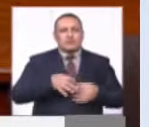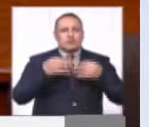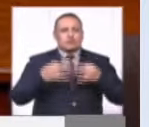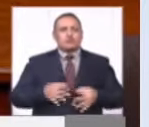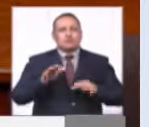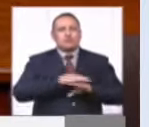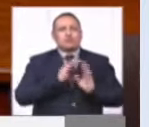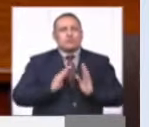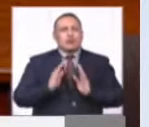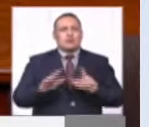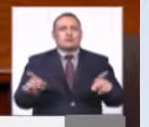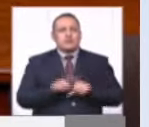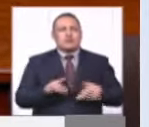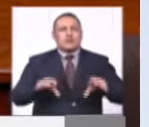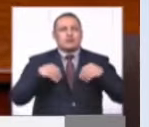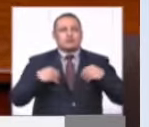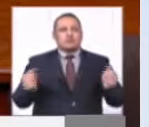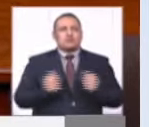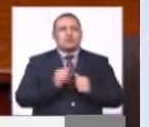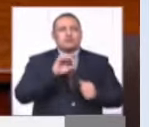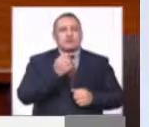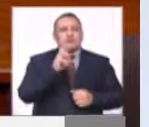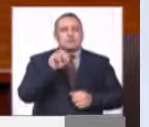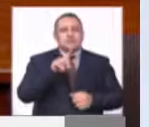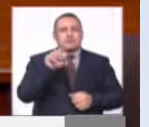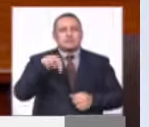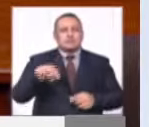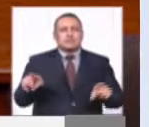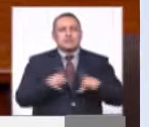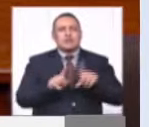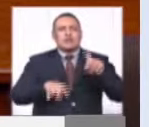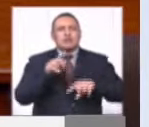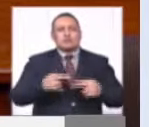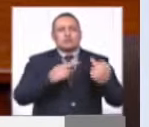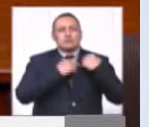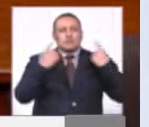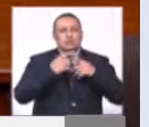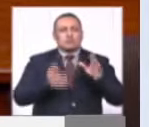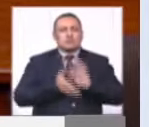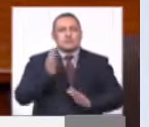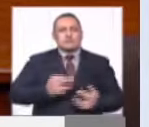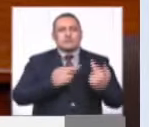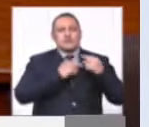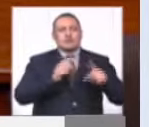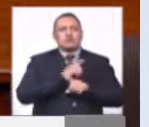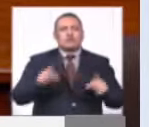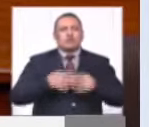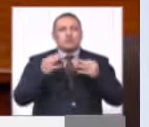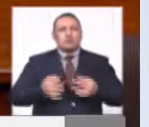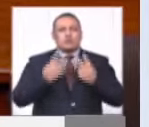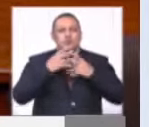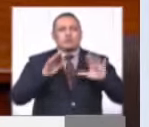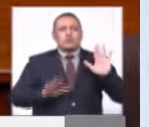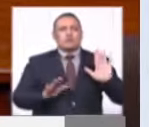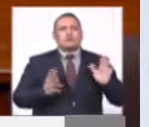plan? ¿Asume el señor Adrián Zen alguna responsabilidad si al salir del cargo no ha cumplido lo que ahora